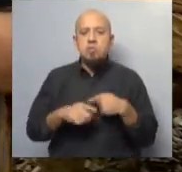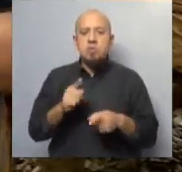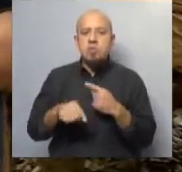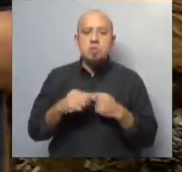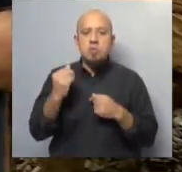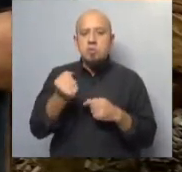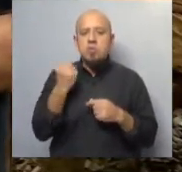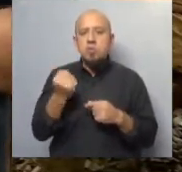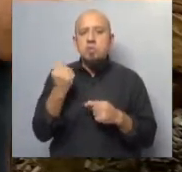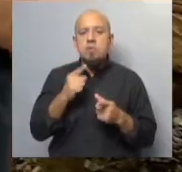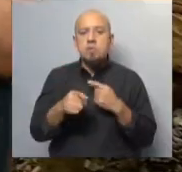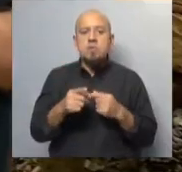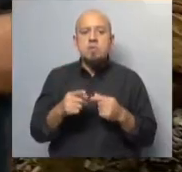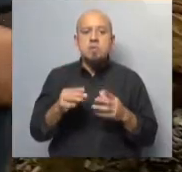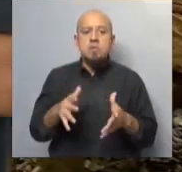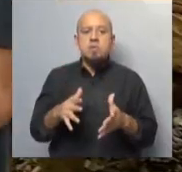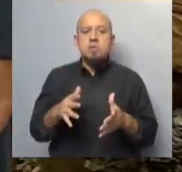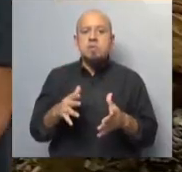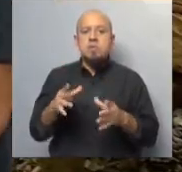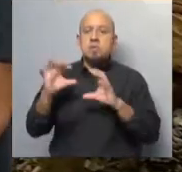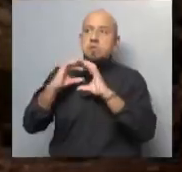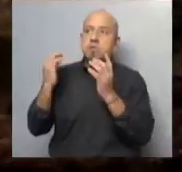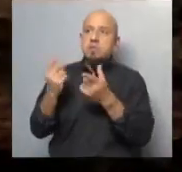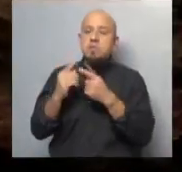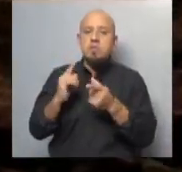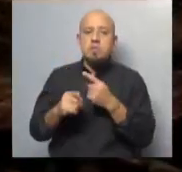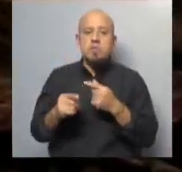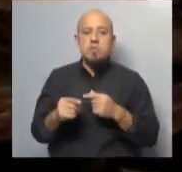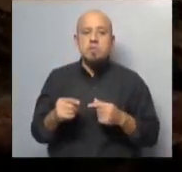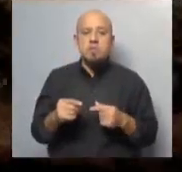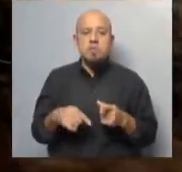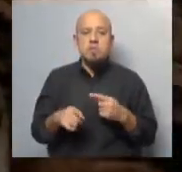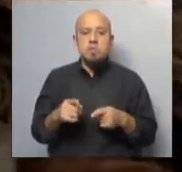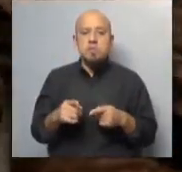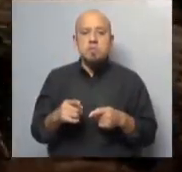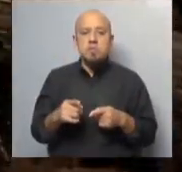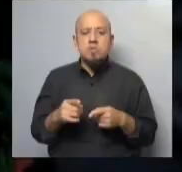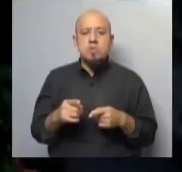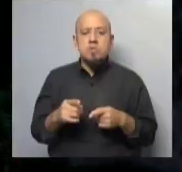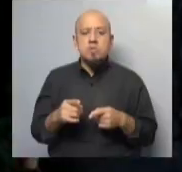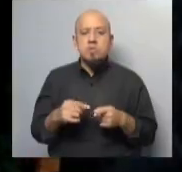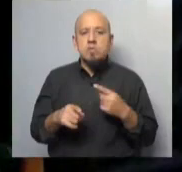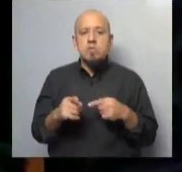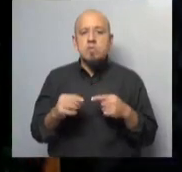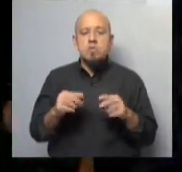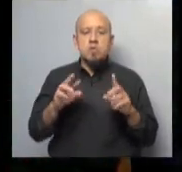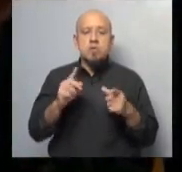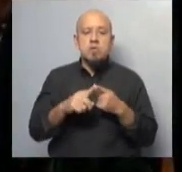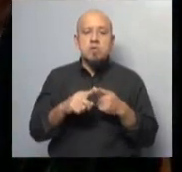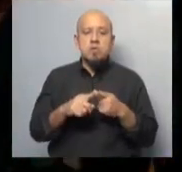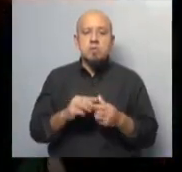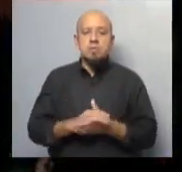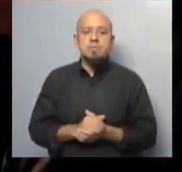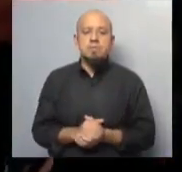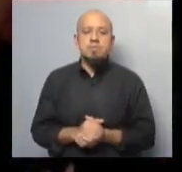esencial para la vida en el planeta. O sea, el mundo tal cual conocemos nosotros no tendría nada que ver sin la existencia de los hongos.